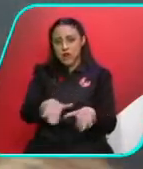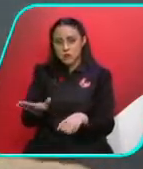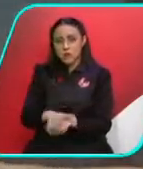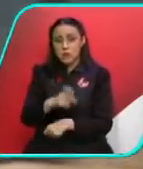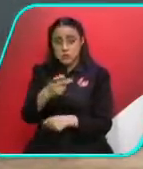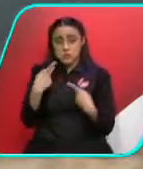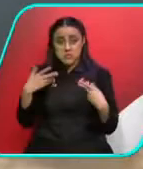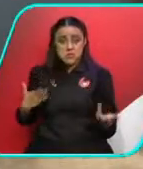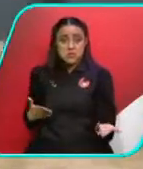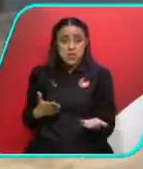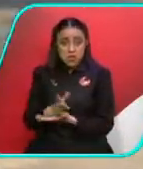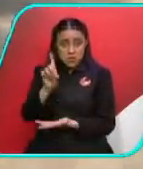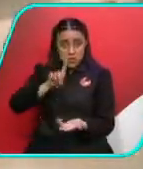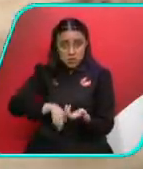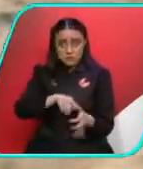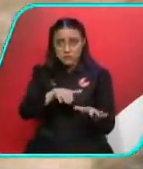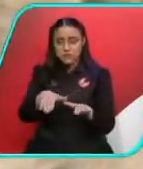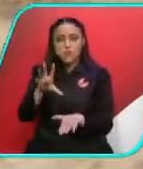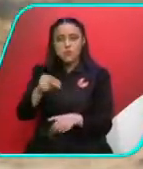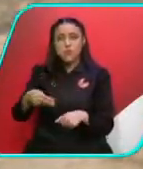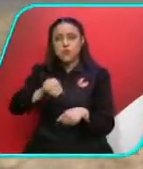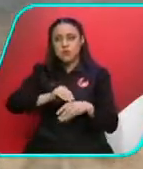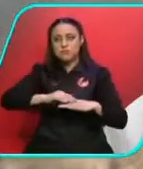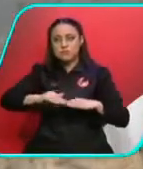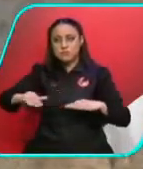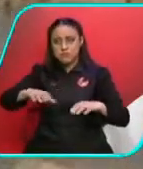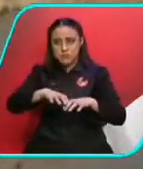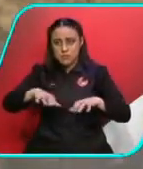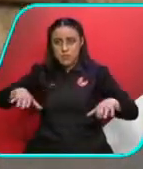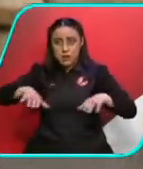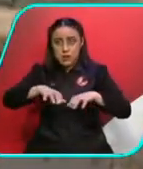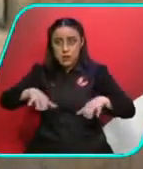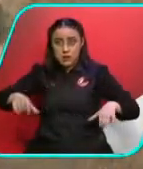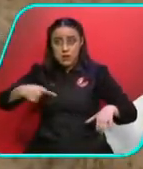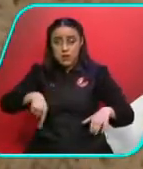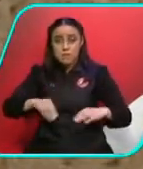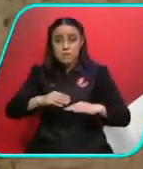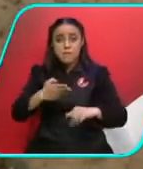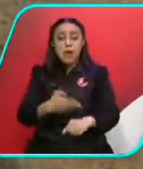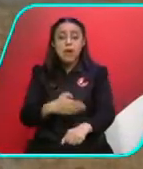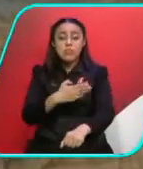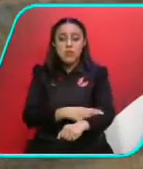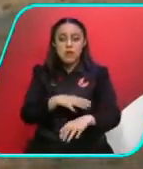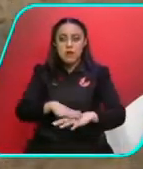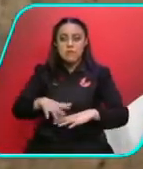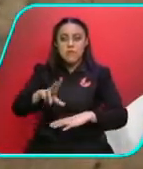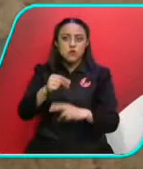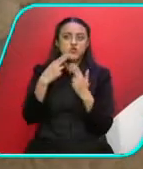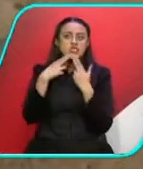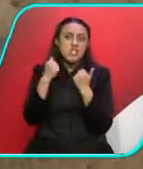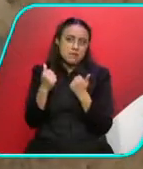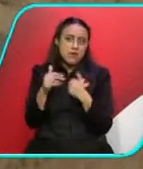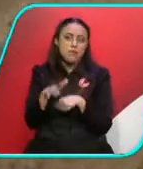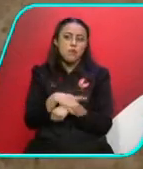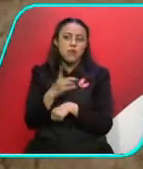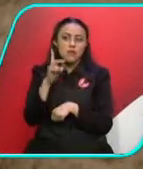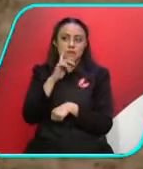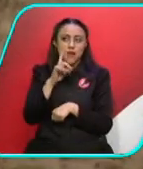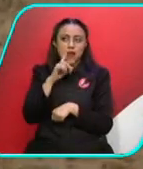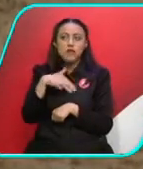los visitantes se introduzcan en ellas han colocado estas tablas de madera, pero al final de poco sirve, pues como puede ver